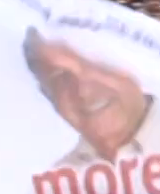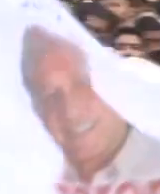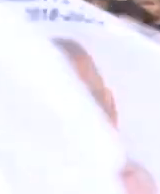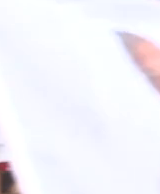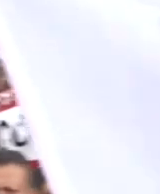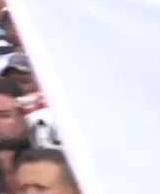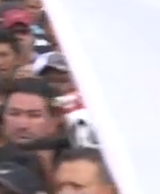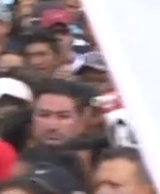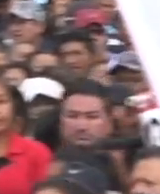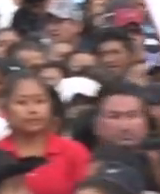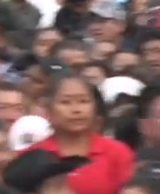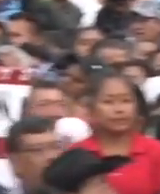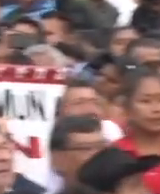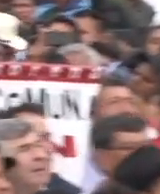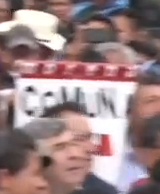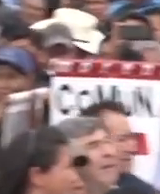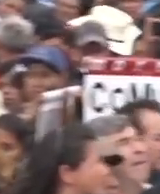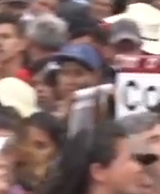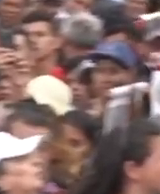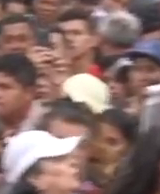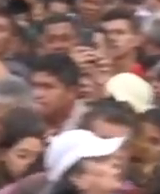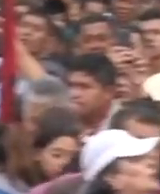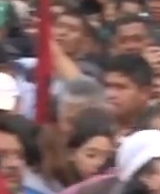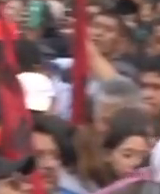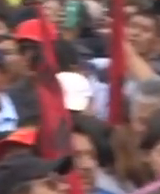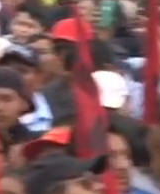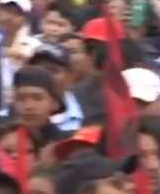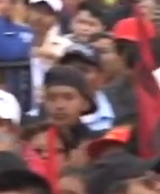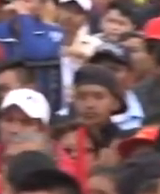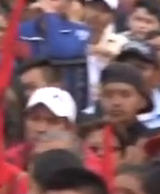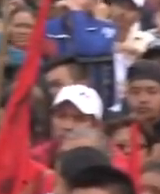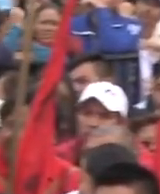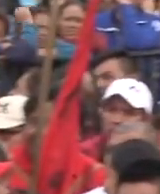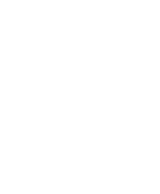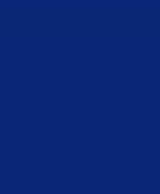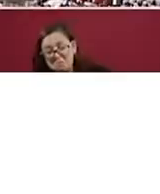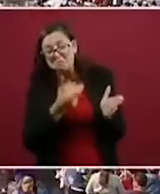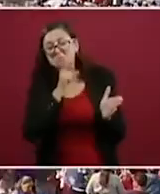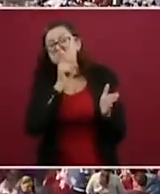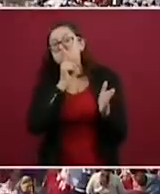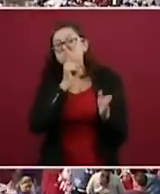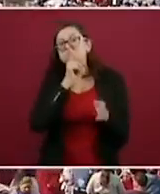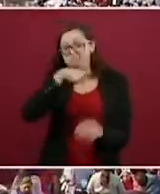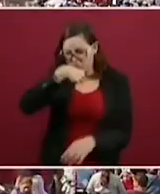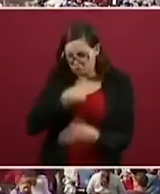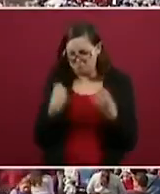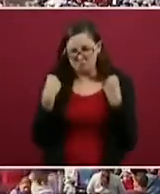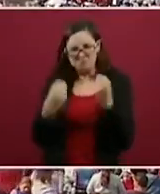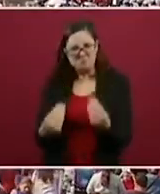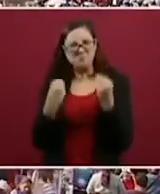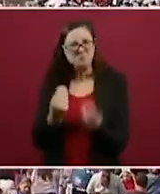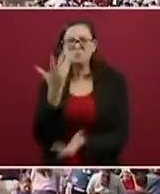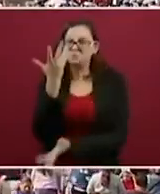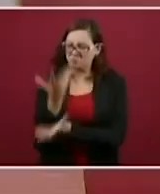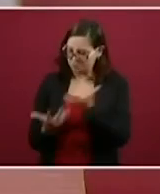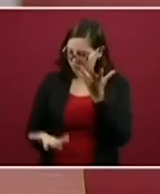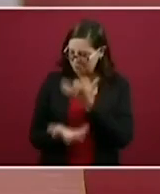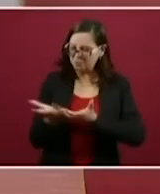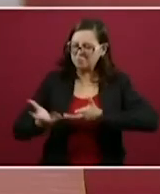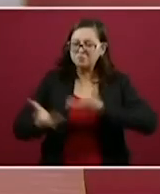el mejorar el sistema de salud, la seguridad y la migración, entre otros. Tenemos